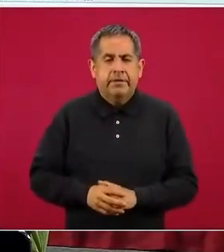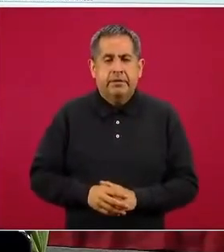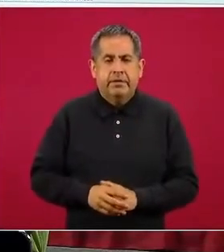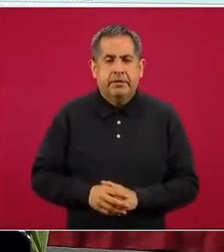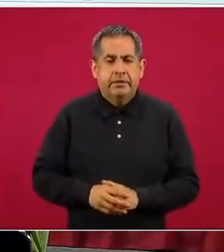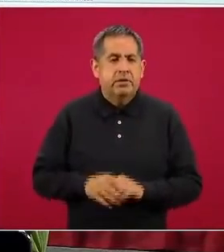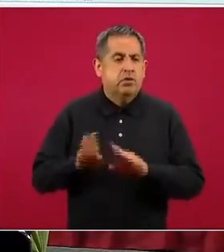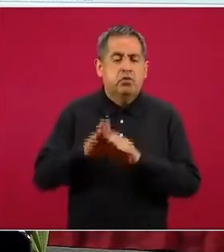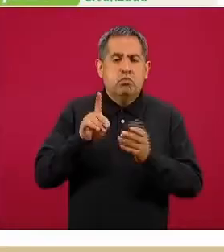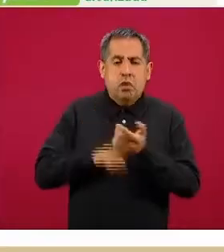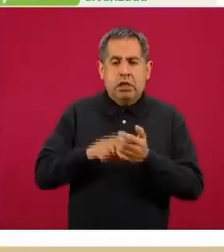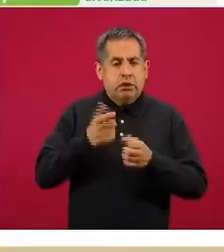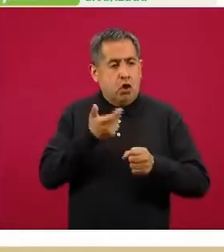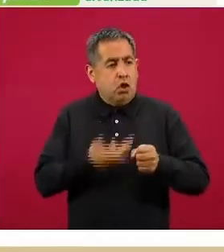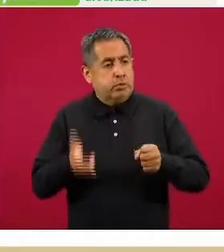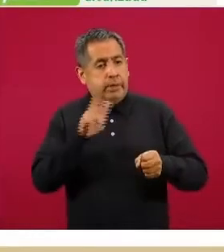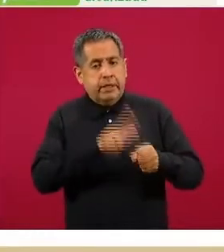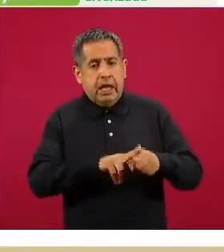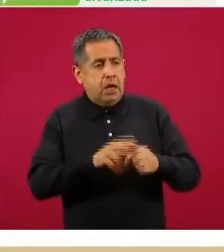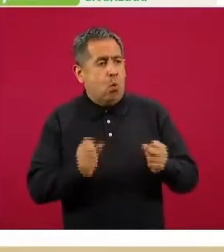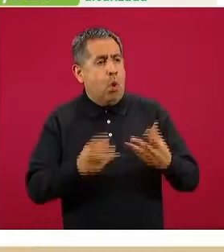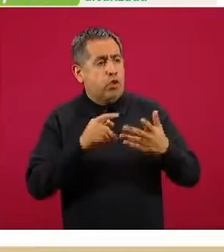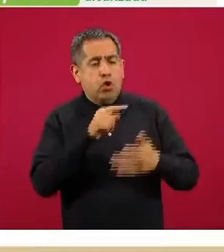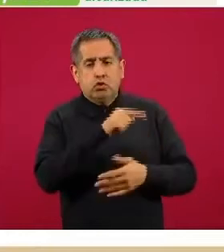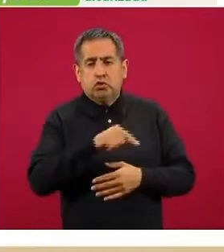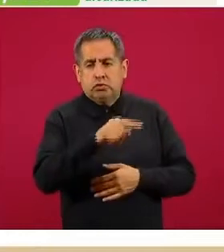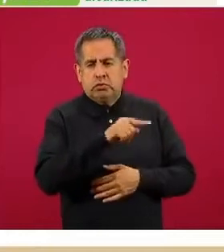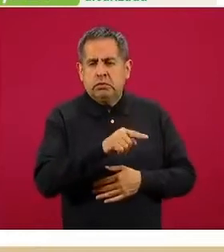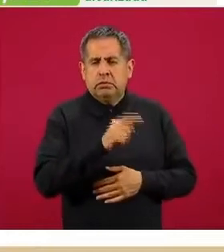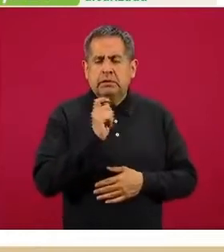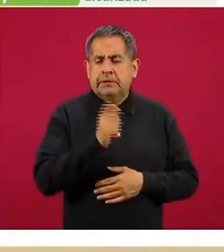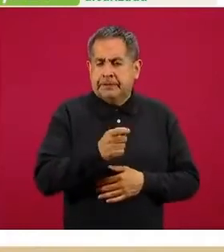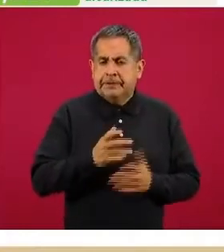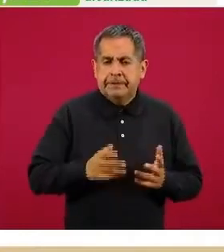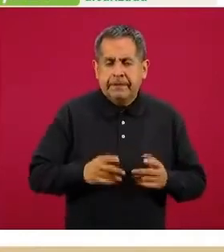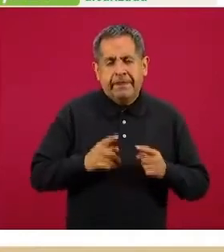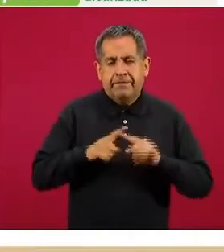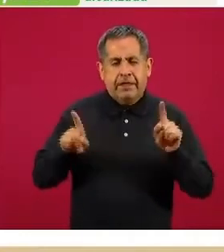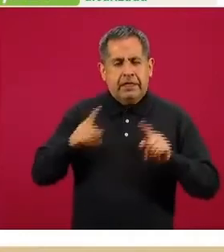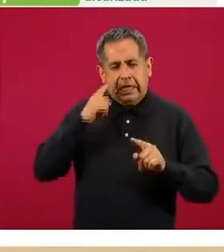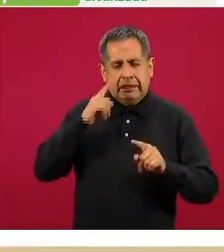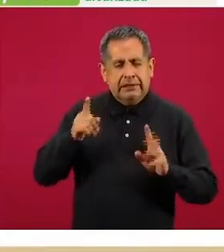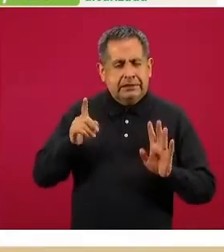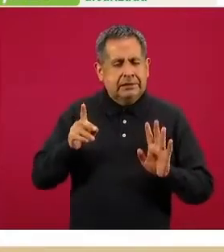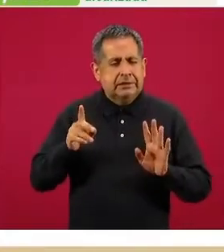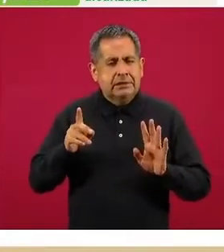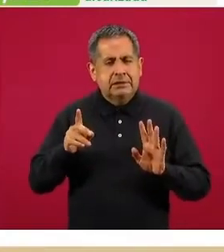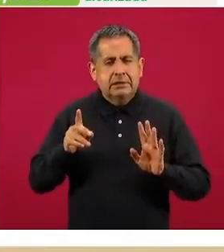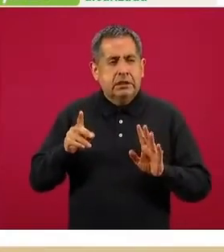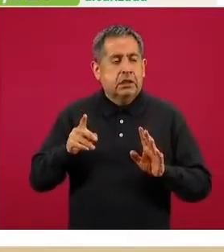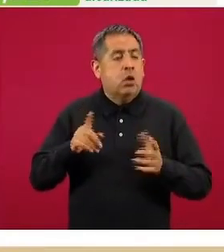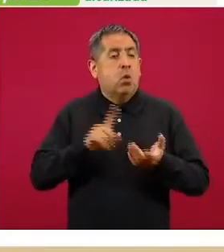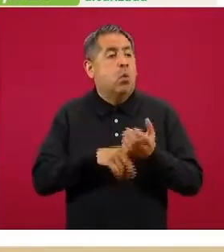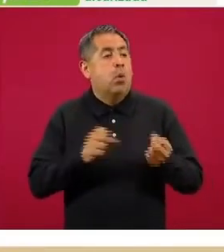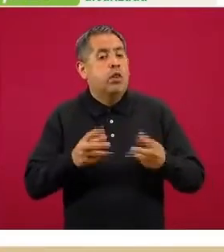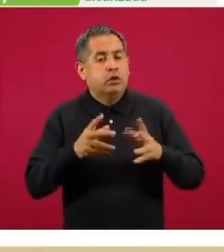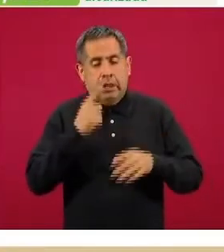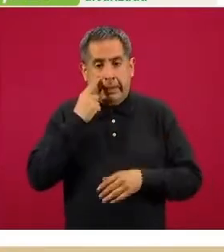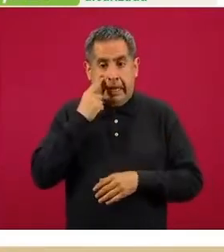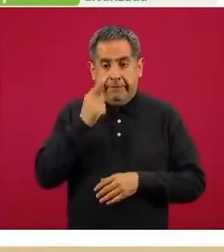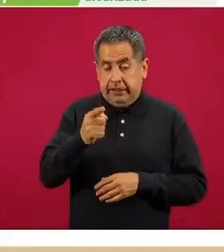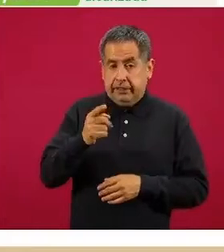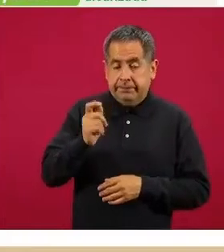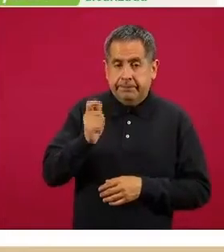el comportamiento de las hospitalizaciones. En este gráfico, a diferencia del que usamos o intercalamos con la ocupación, nos permite